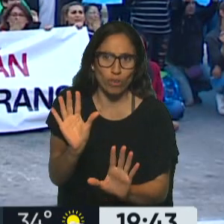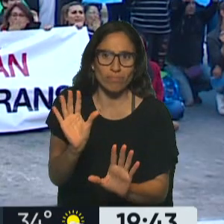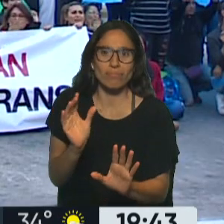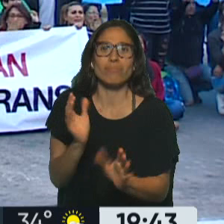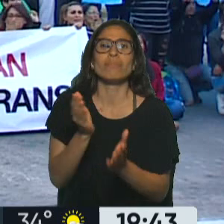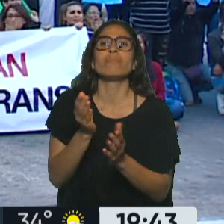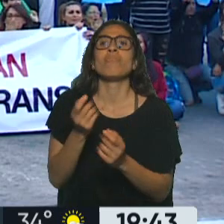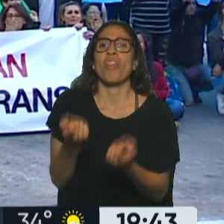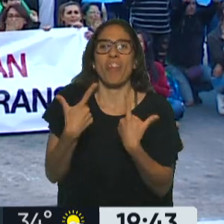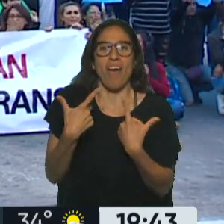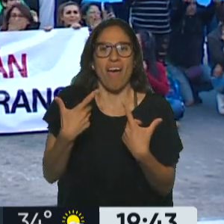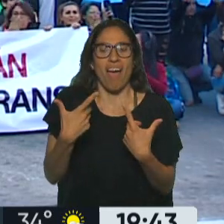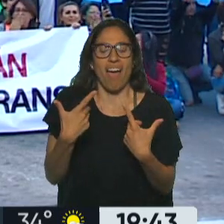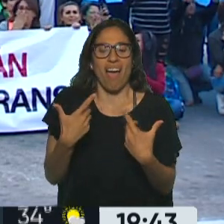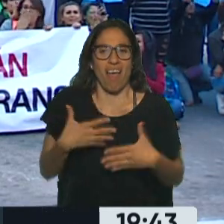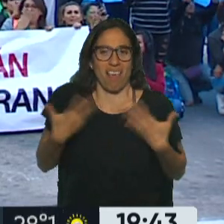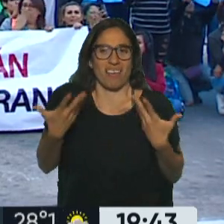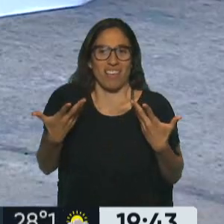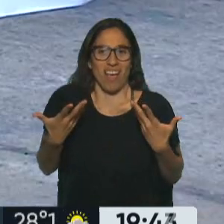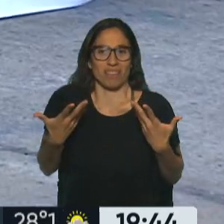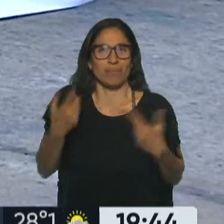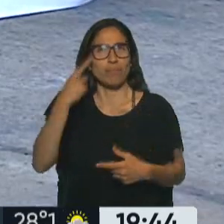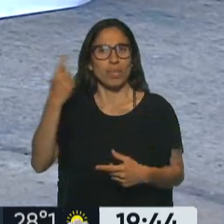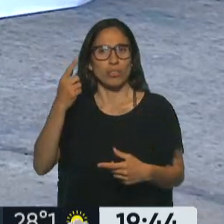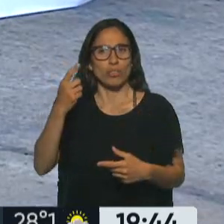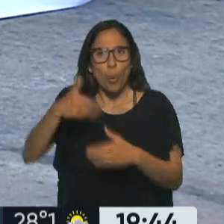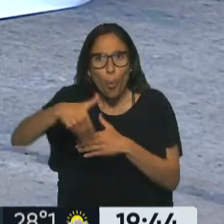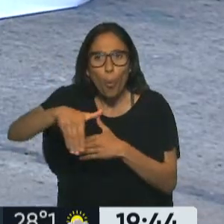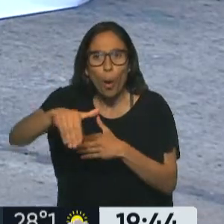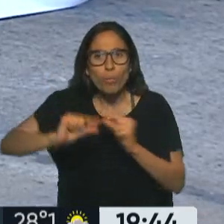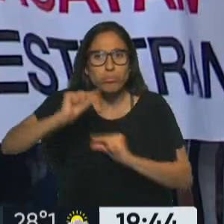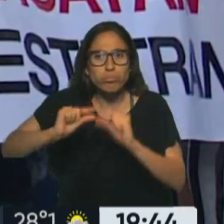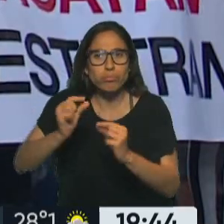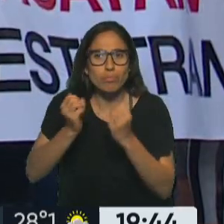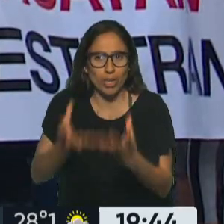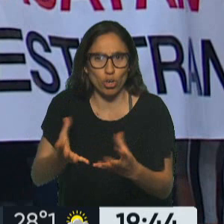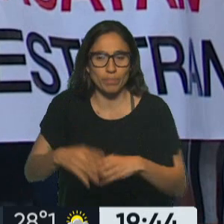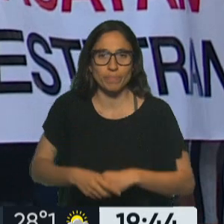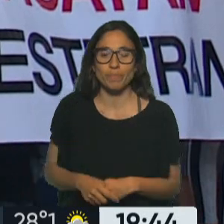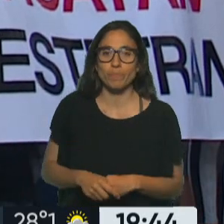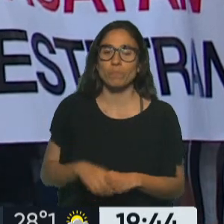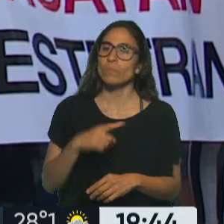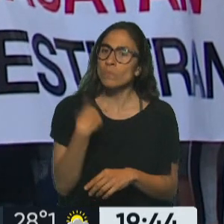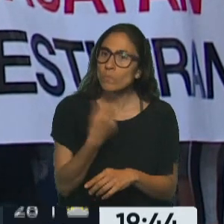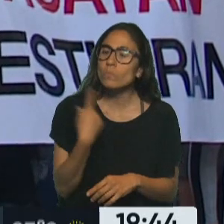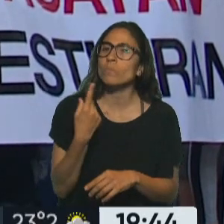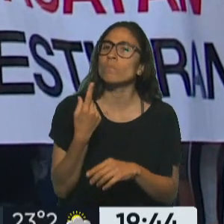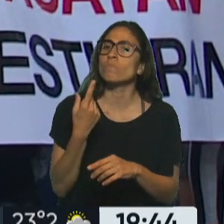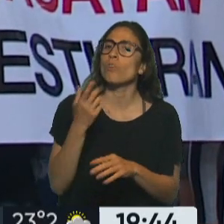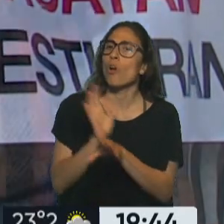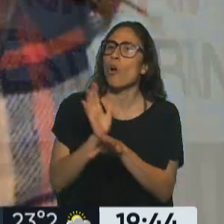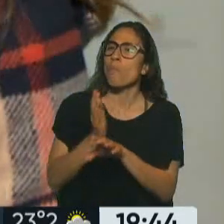años caminamos y habitamos mucho de la tierra fértil que lucharon otras compañeras y compañeros para estar hoy